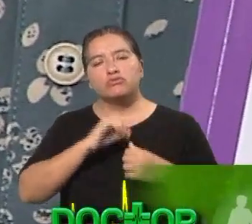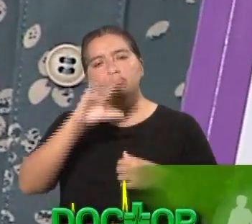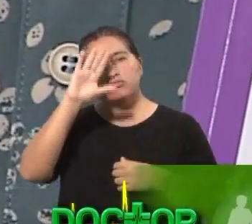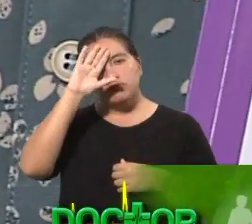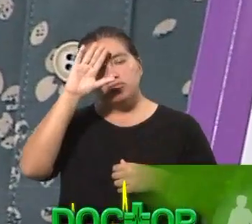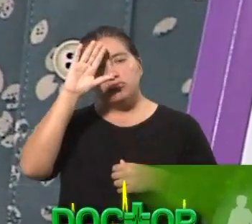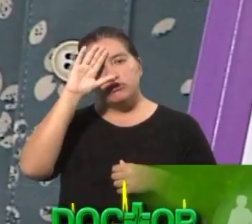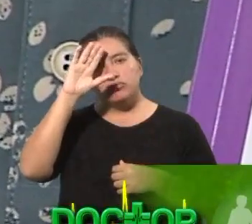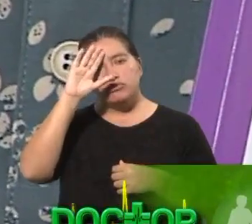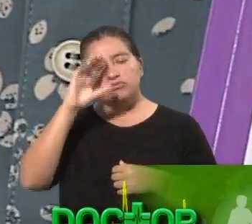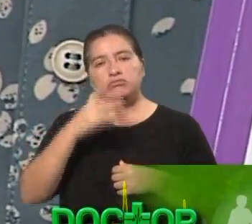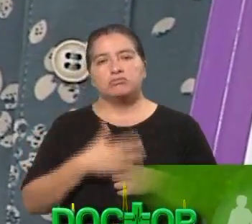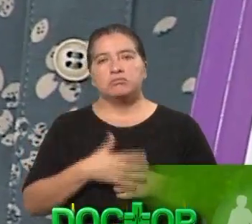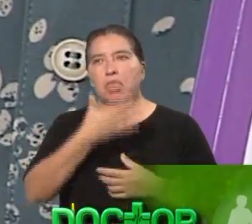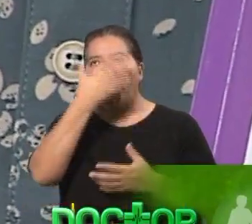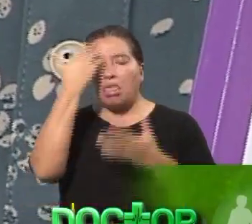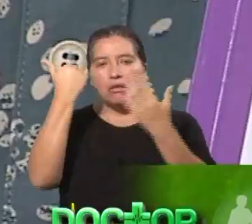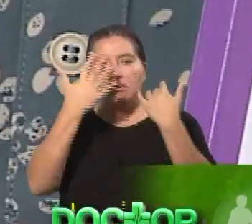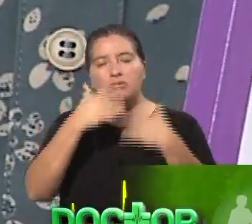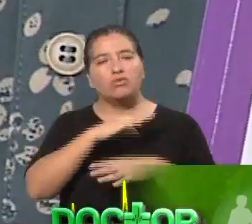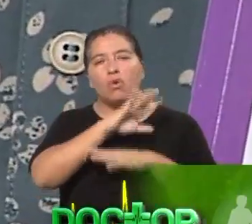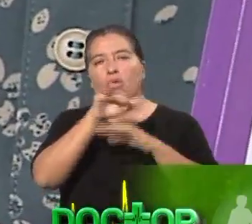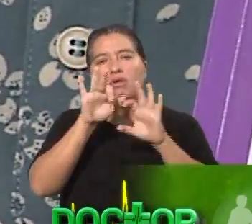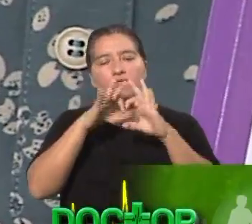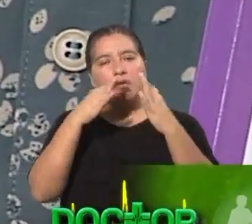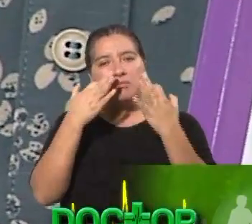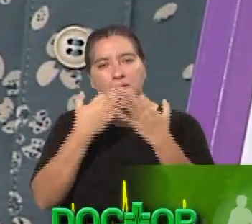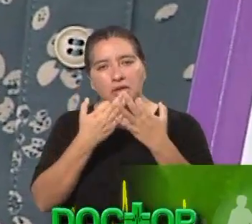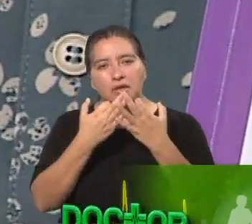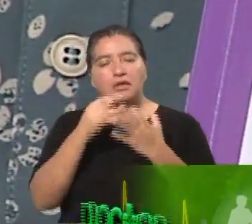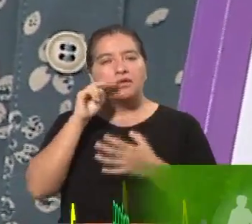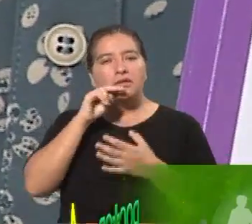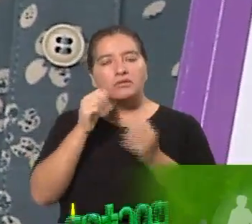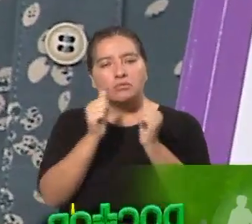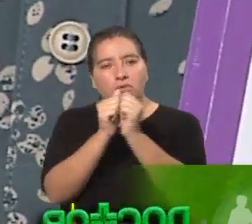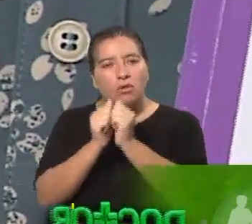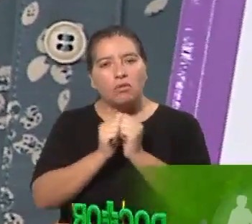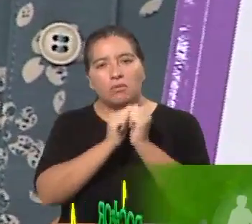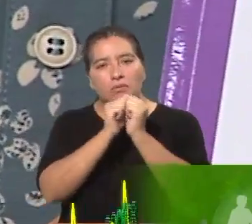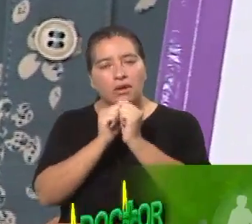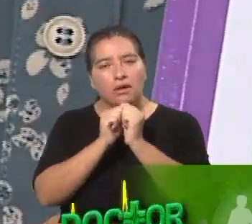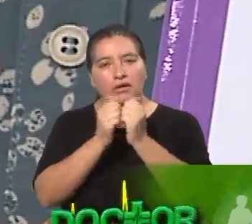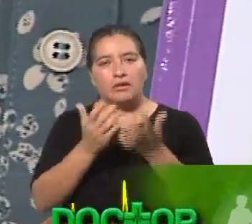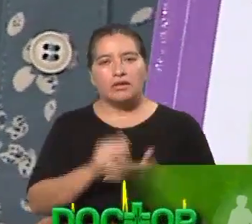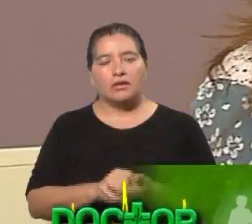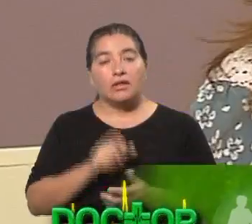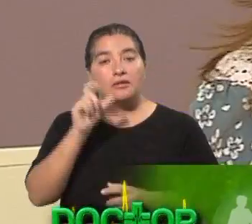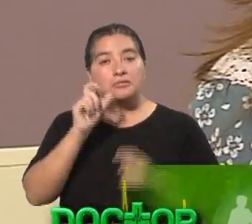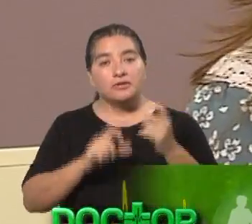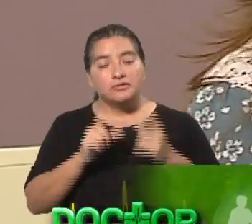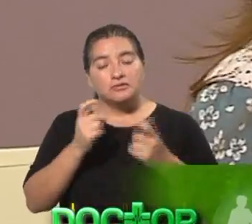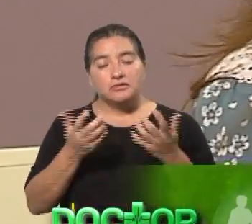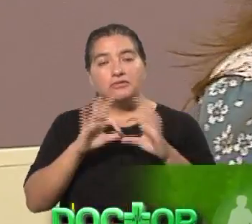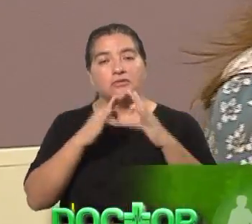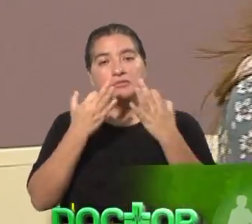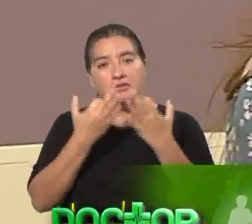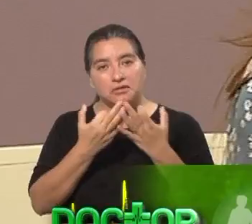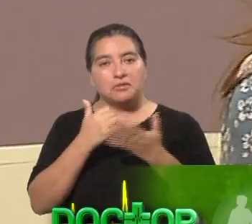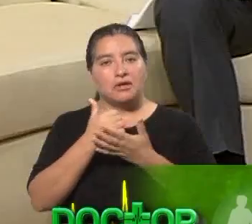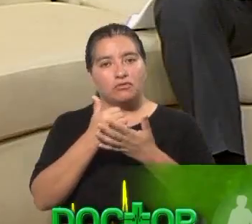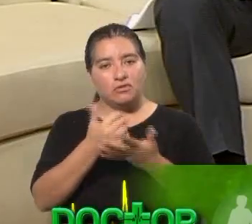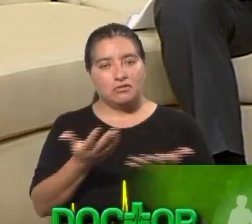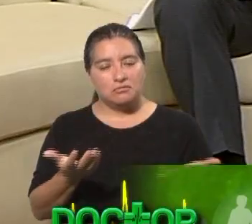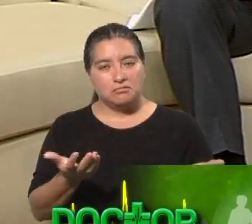y cómo toda la familia, incluyendo los nietos, podemos acompañar a alguno de las personas de nuestra familia en